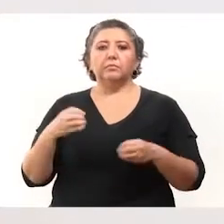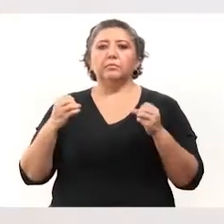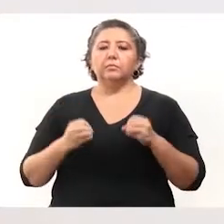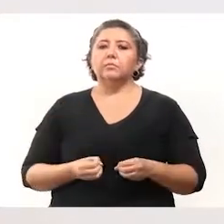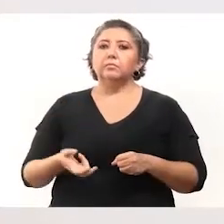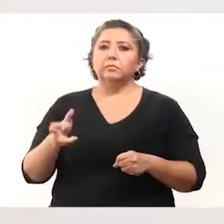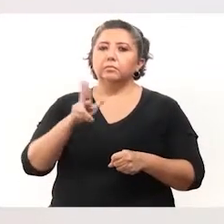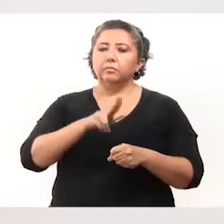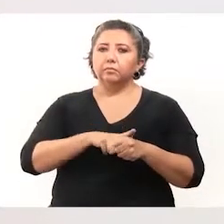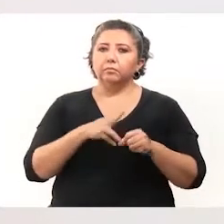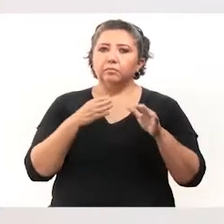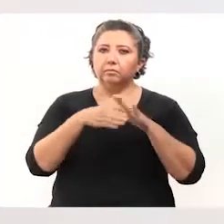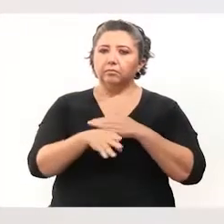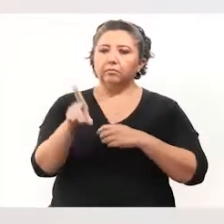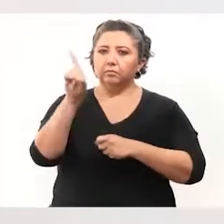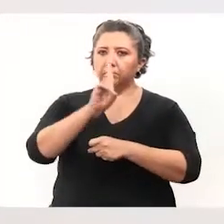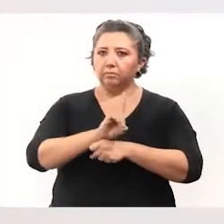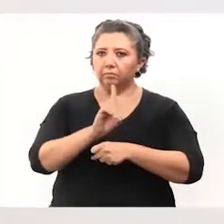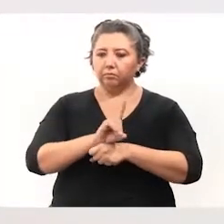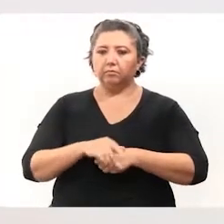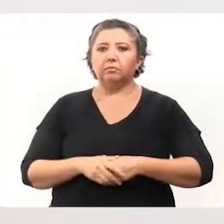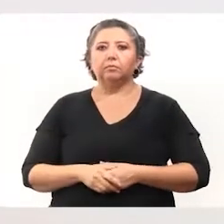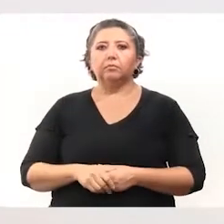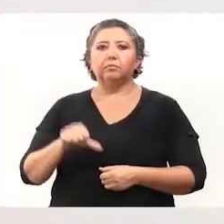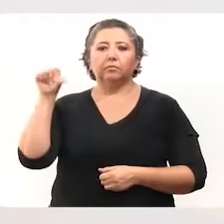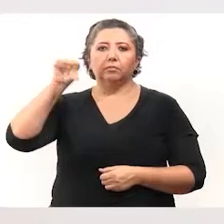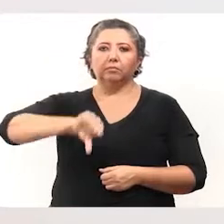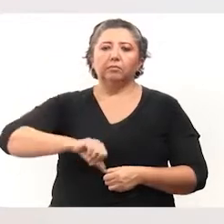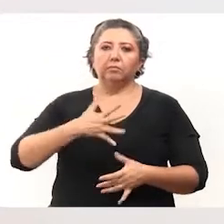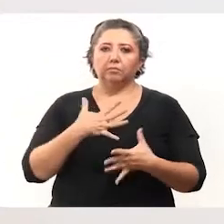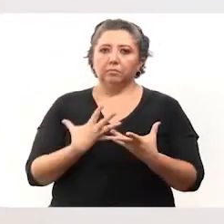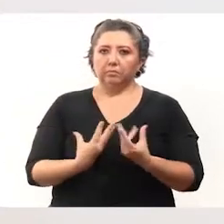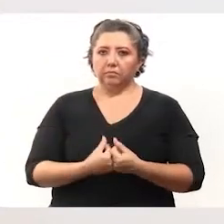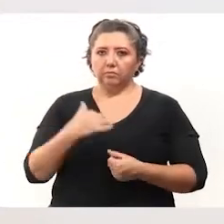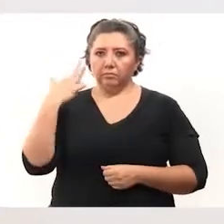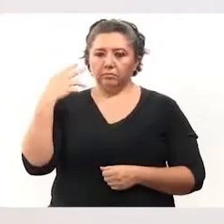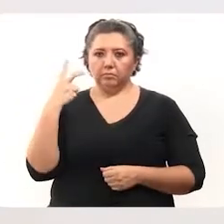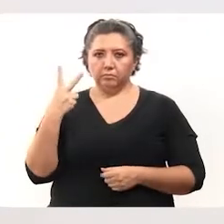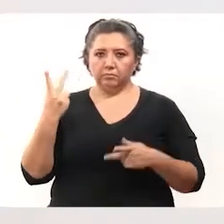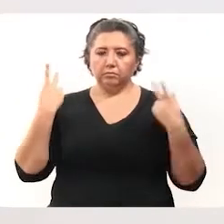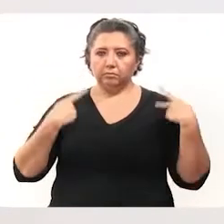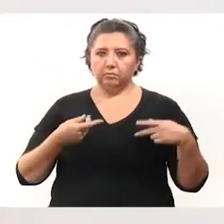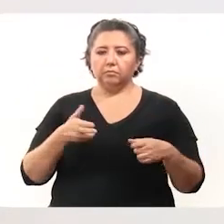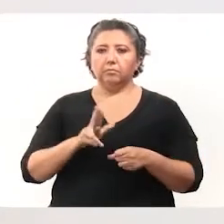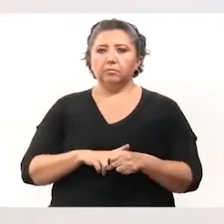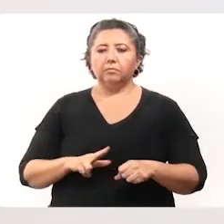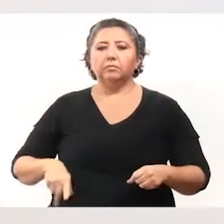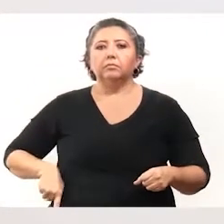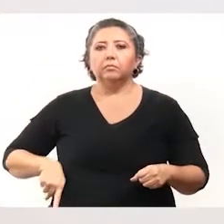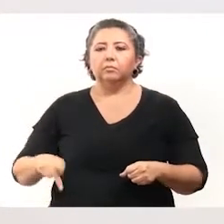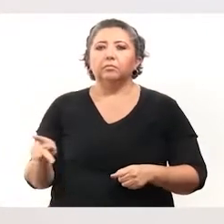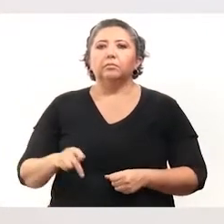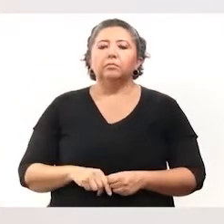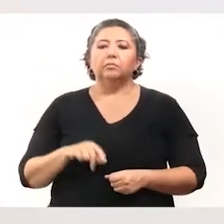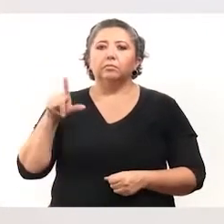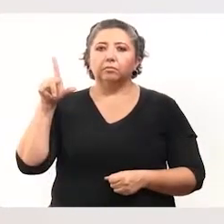importantes son la ocupación hospitalaria y los ingresos diarios. El día de hoy tenemos 52 pacientes en hospitales